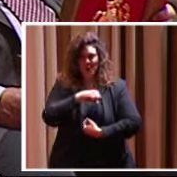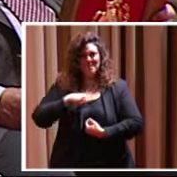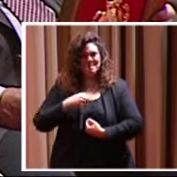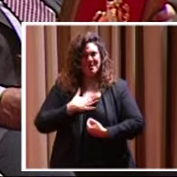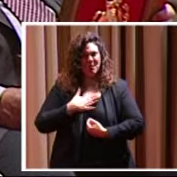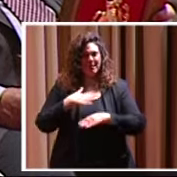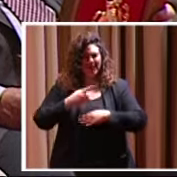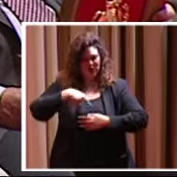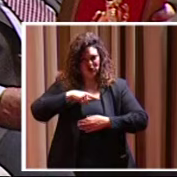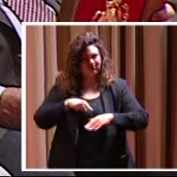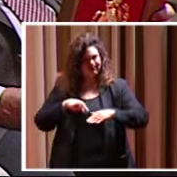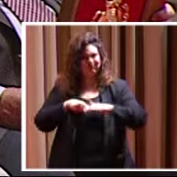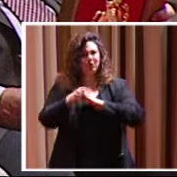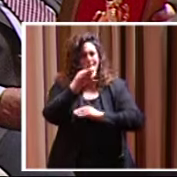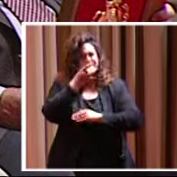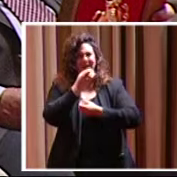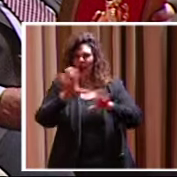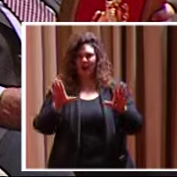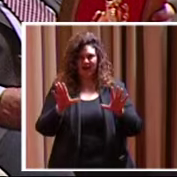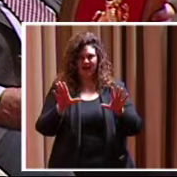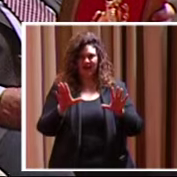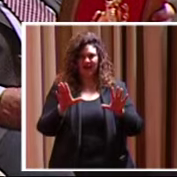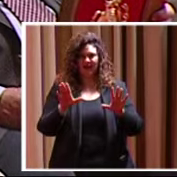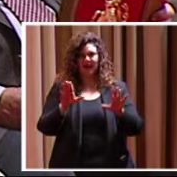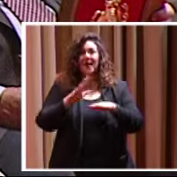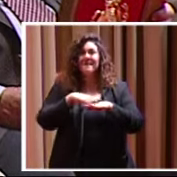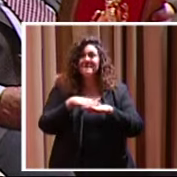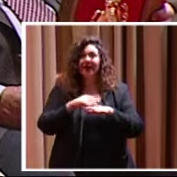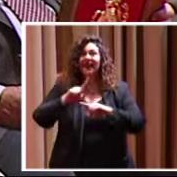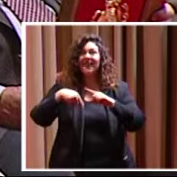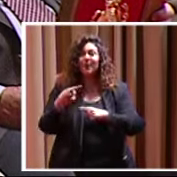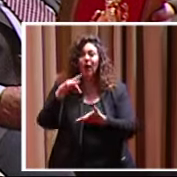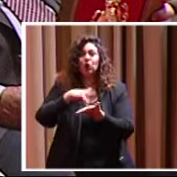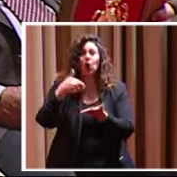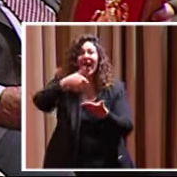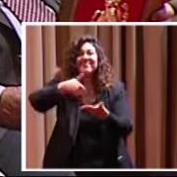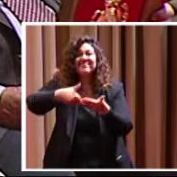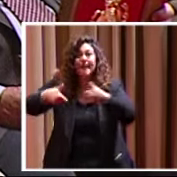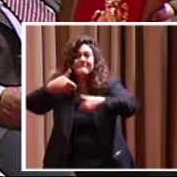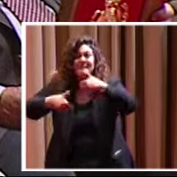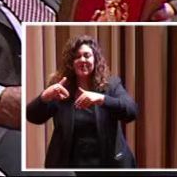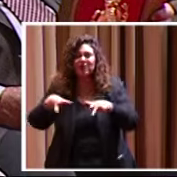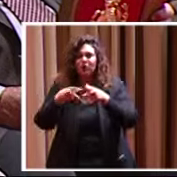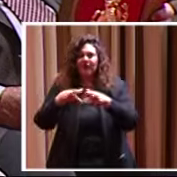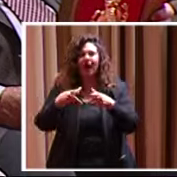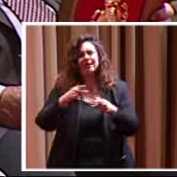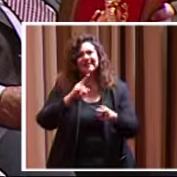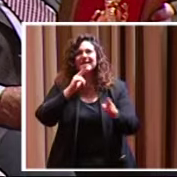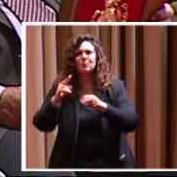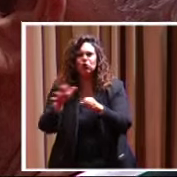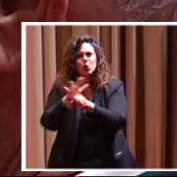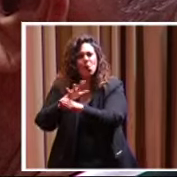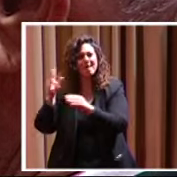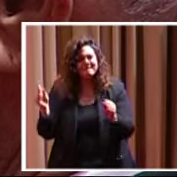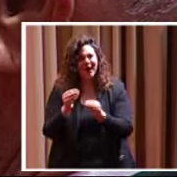vez mejores, pero ser mejores para responder mejor a las demandas que esa sociedad nos está haciendo.